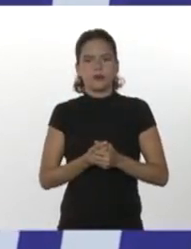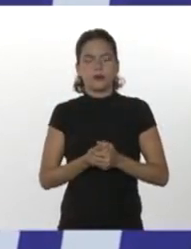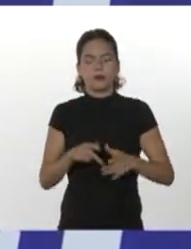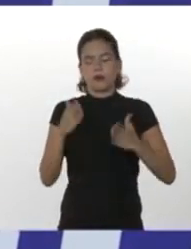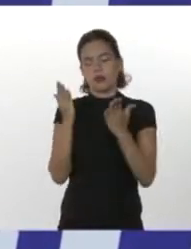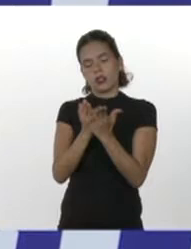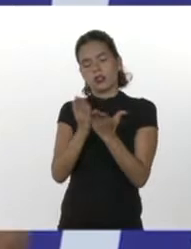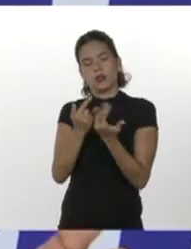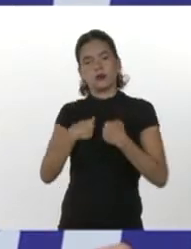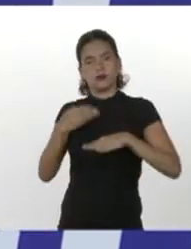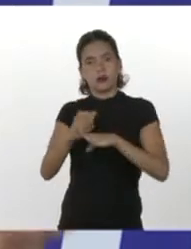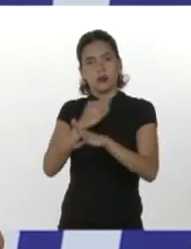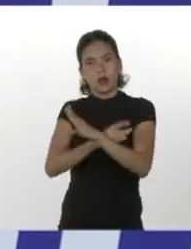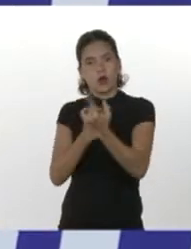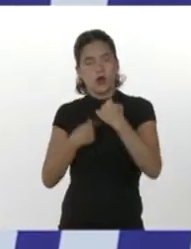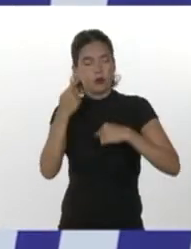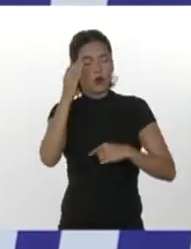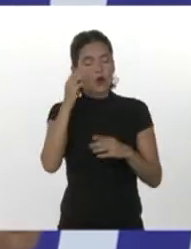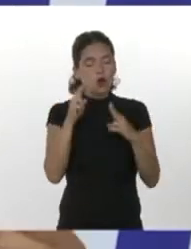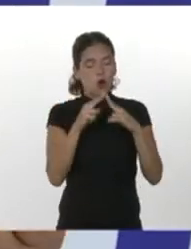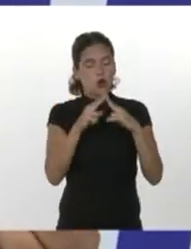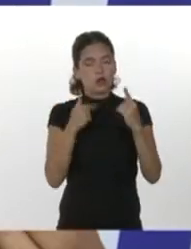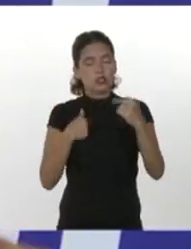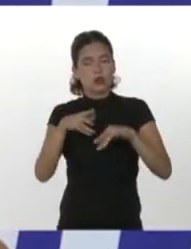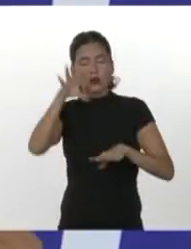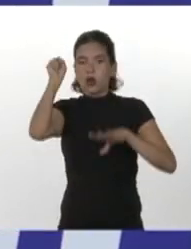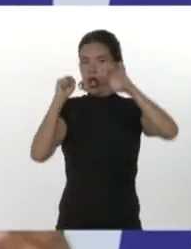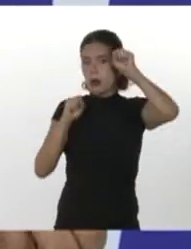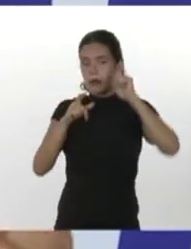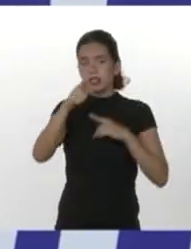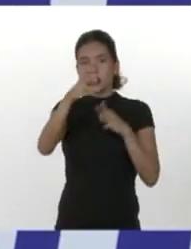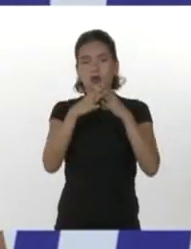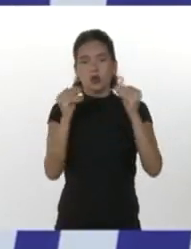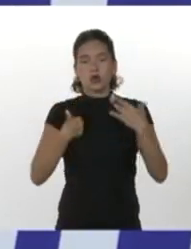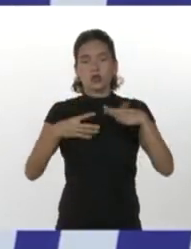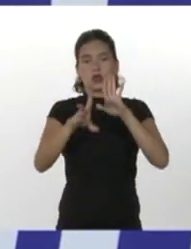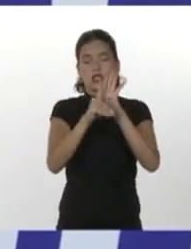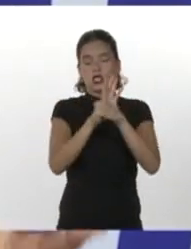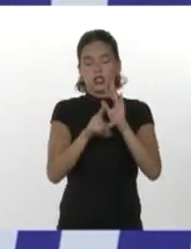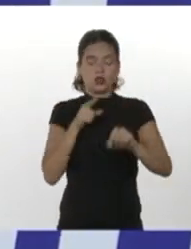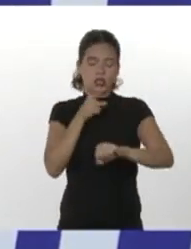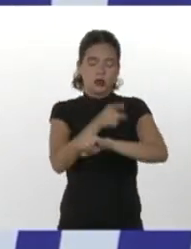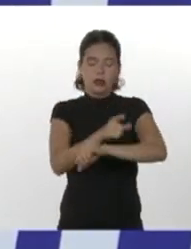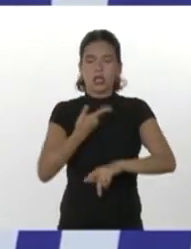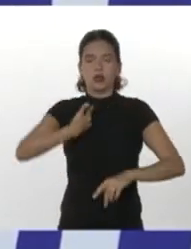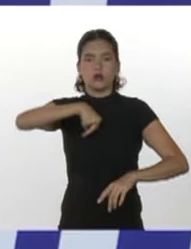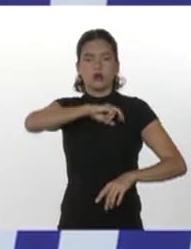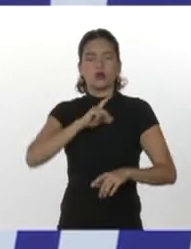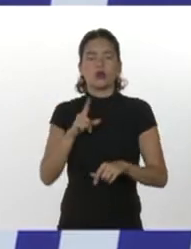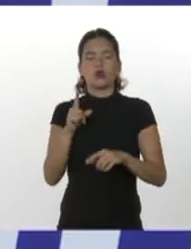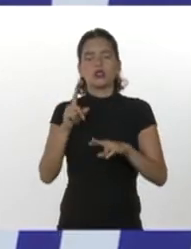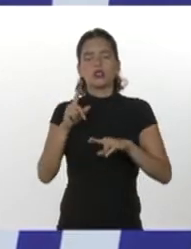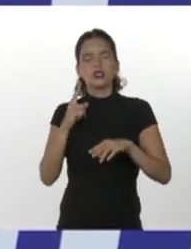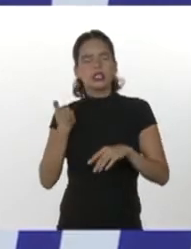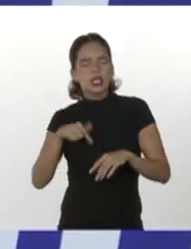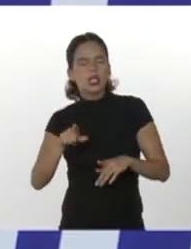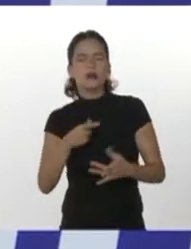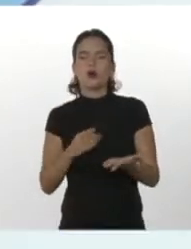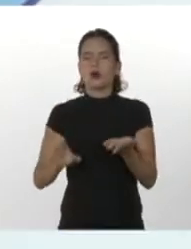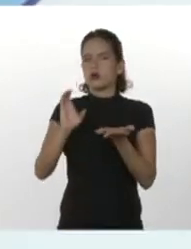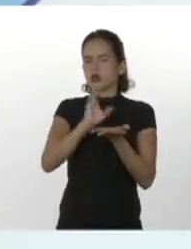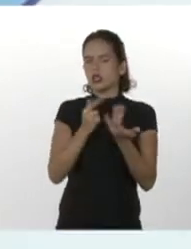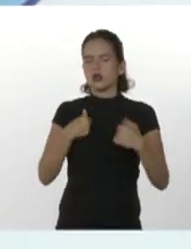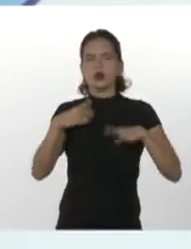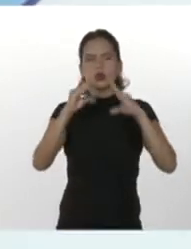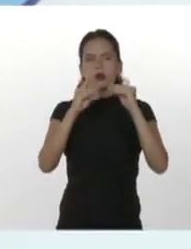clases anteriores los hemos conocido y hemos aprendido de esos derechos y deberes que tenemos como ciudadanos. Cuando